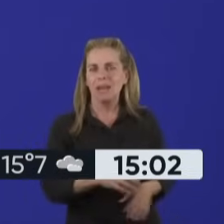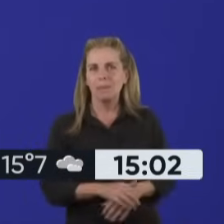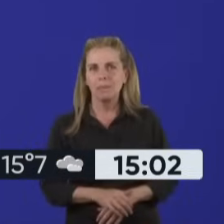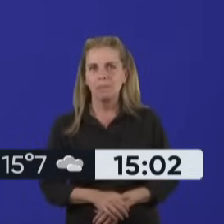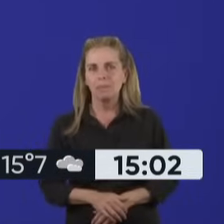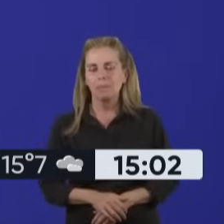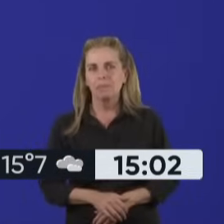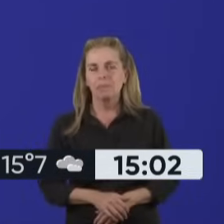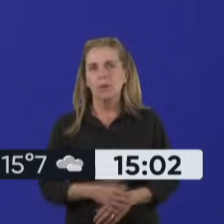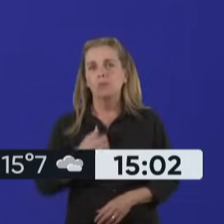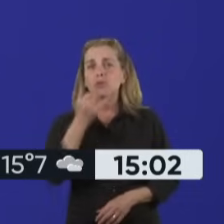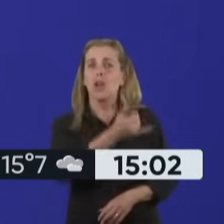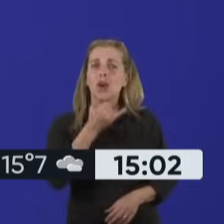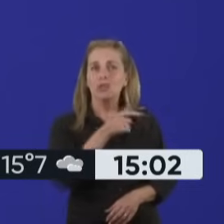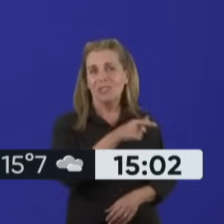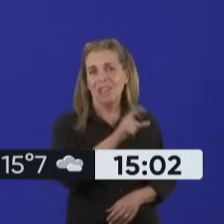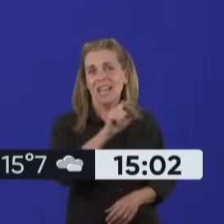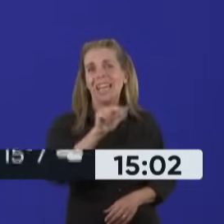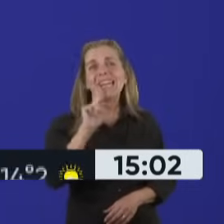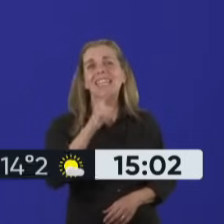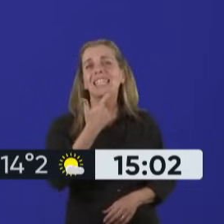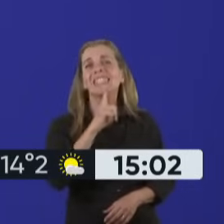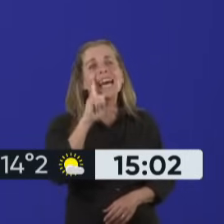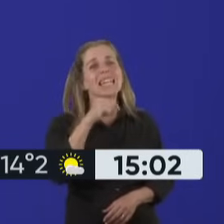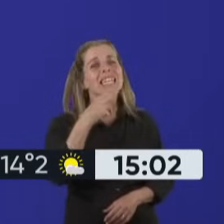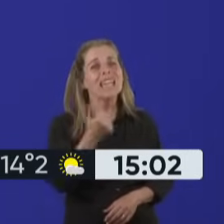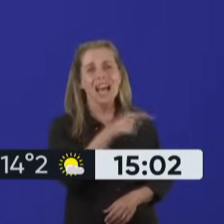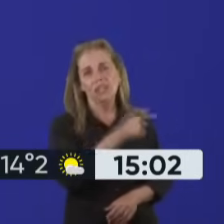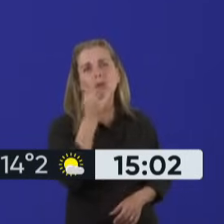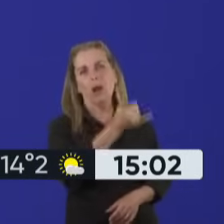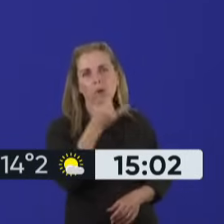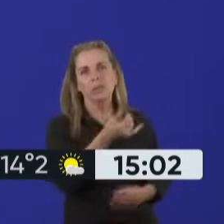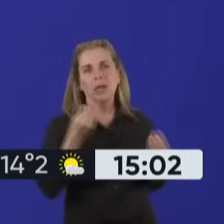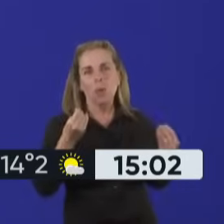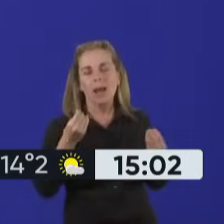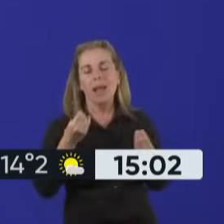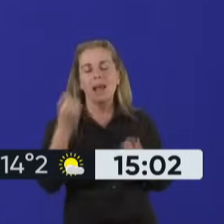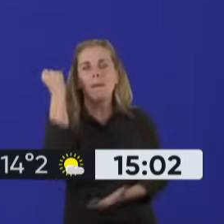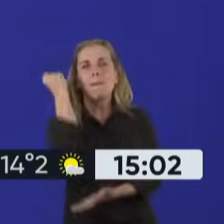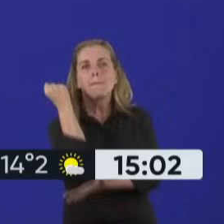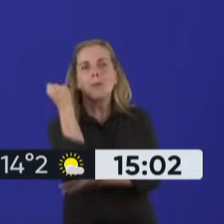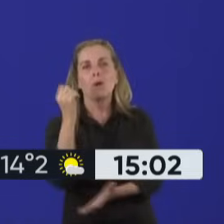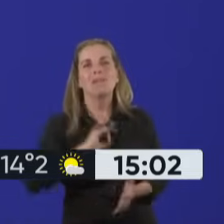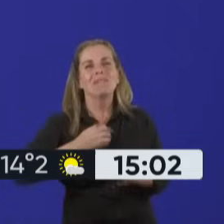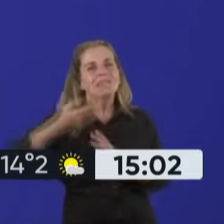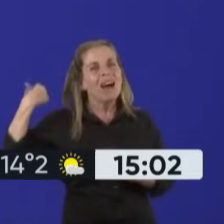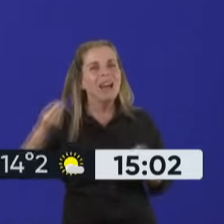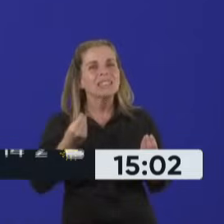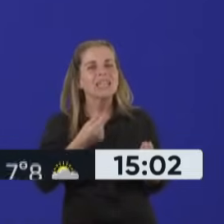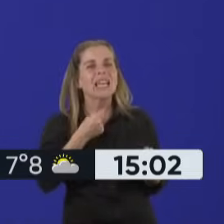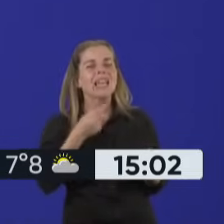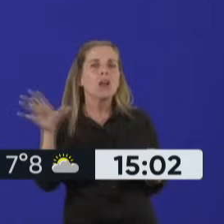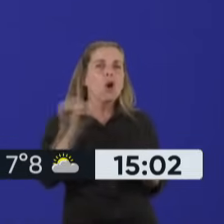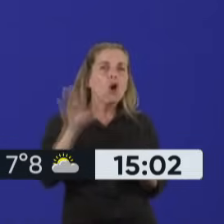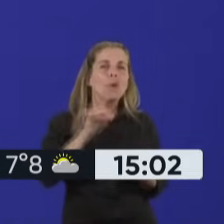Entonces, yo le conté esta idea, que el problema con la economía neoclásica de querer replicar